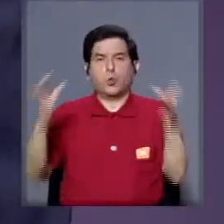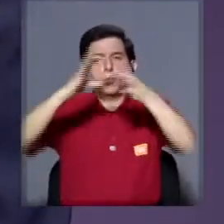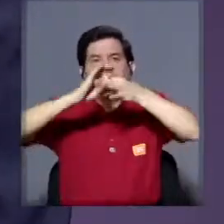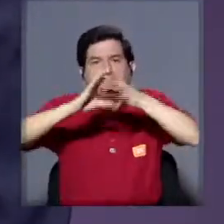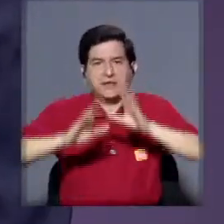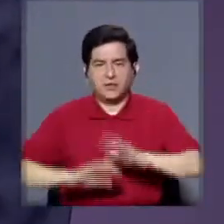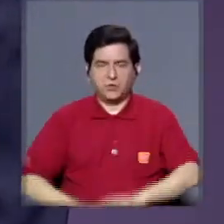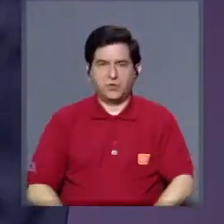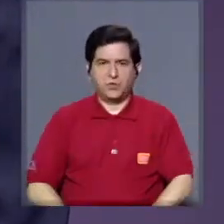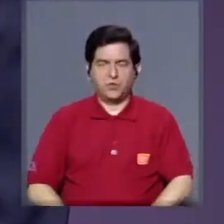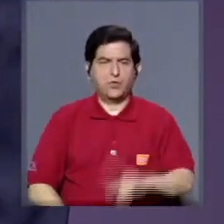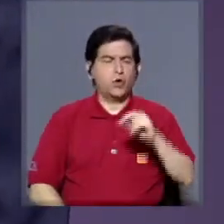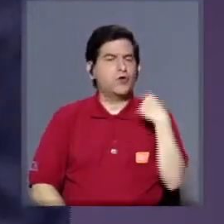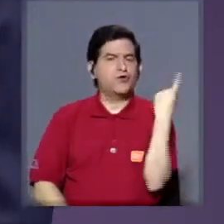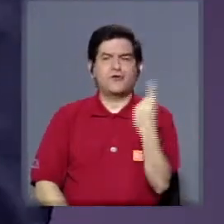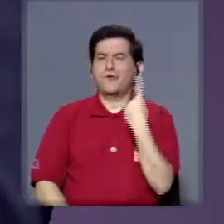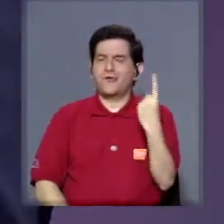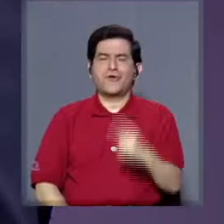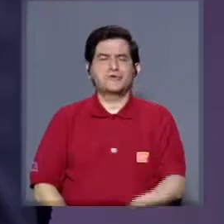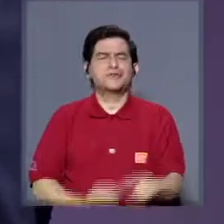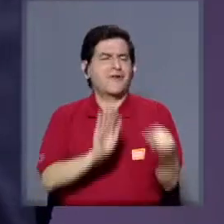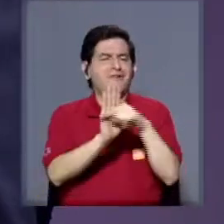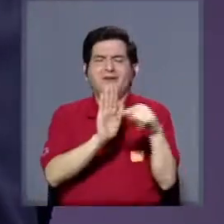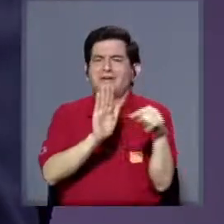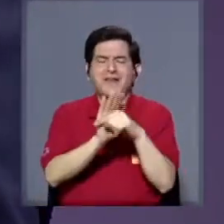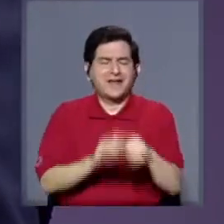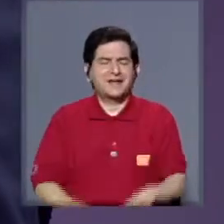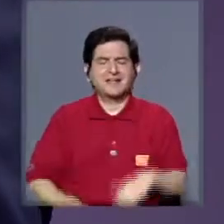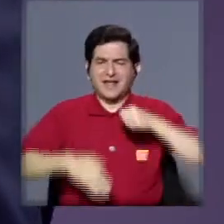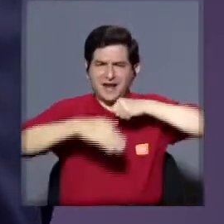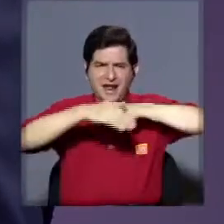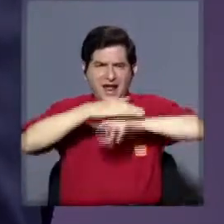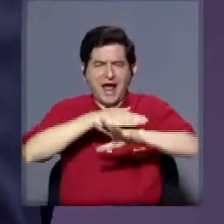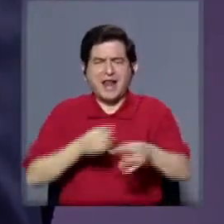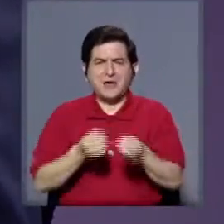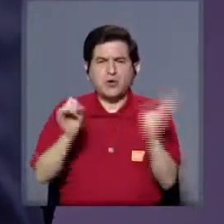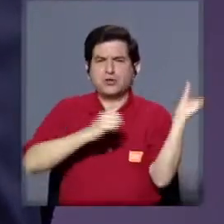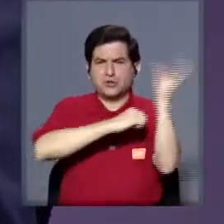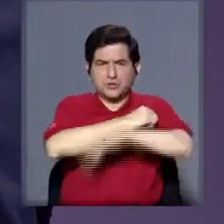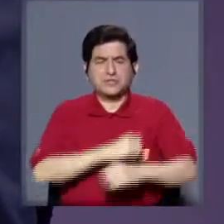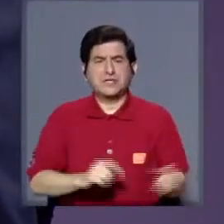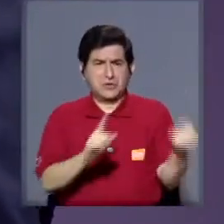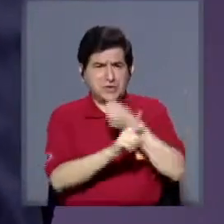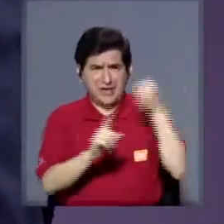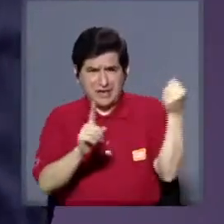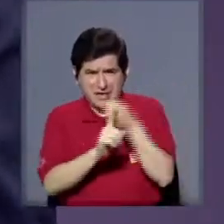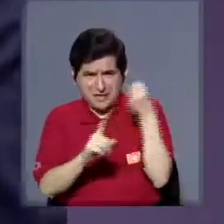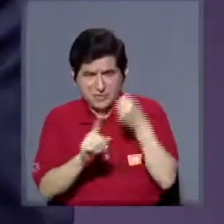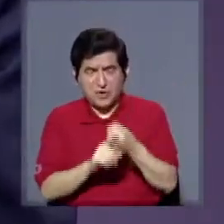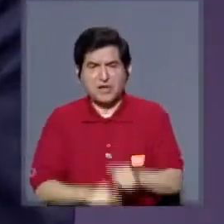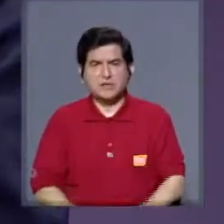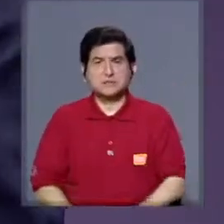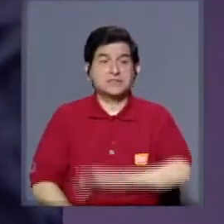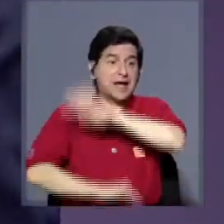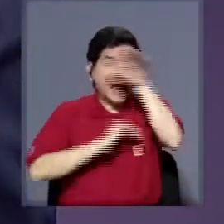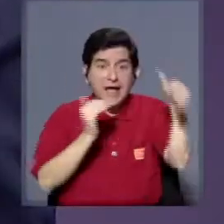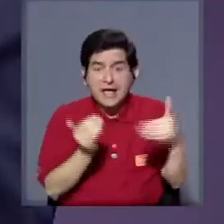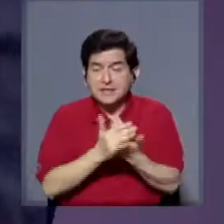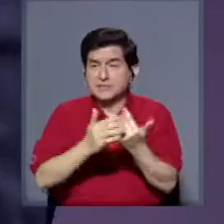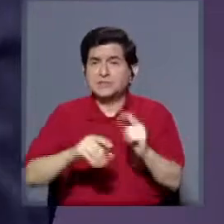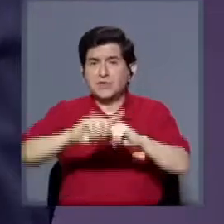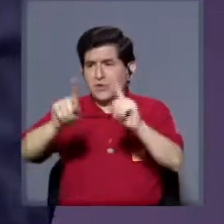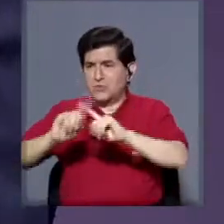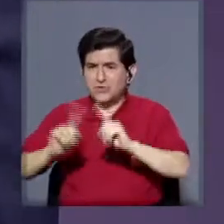no es únicamente la denegación al aborto impune que constituye violencia estatal sino es toda una serie